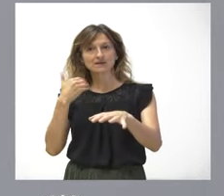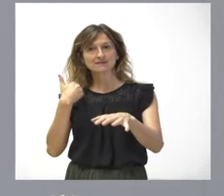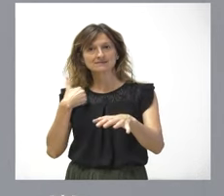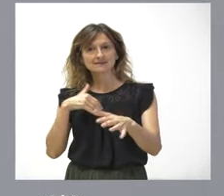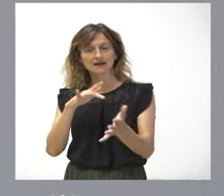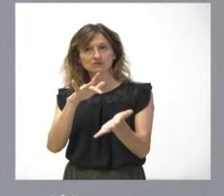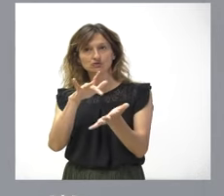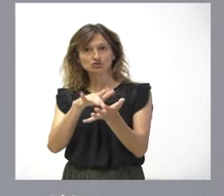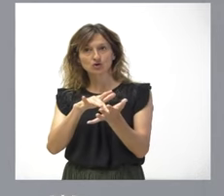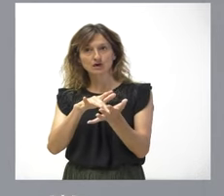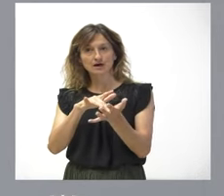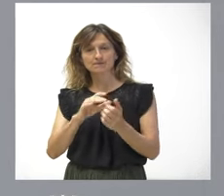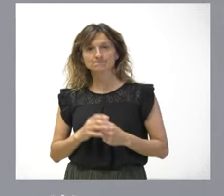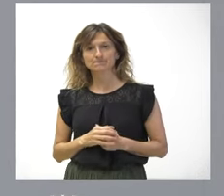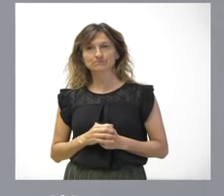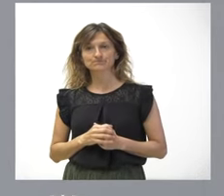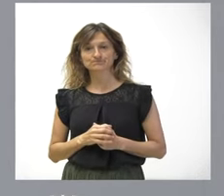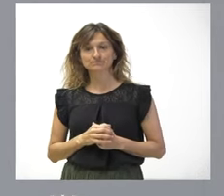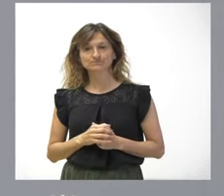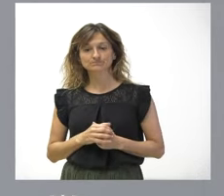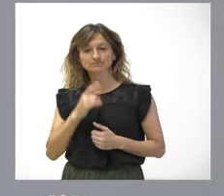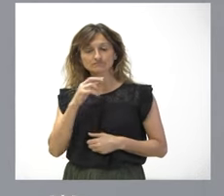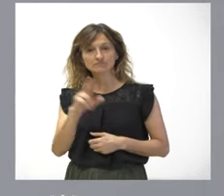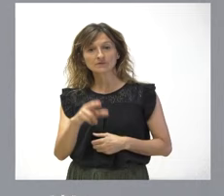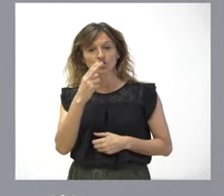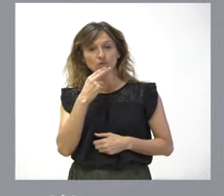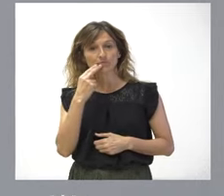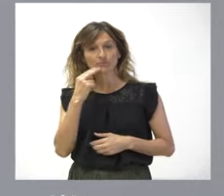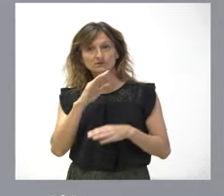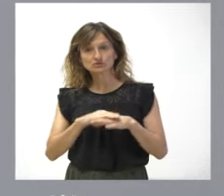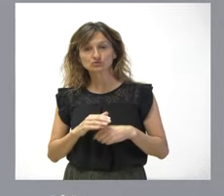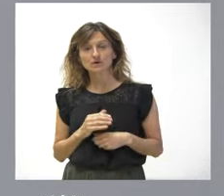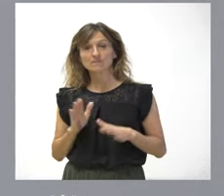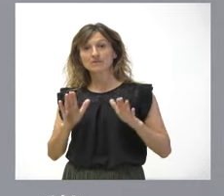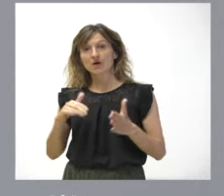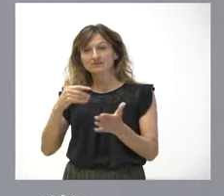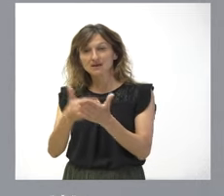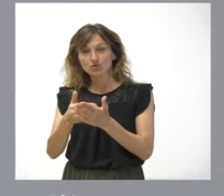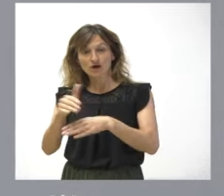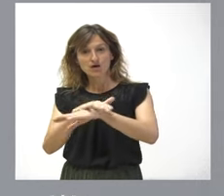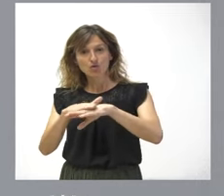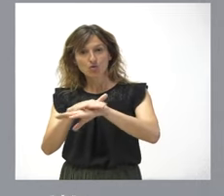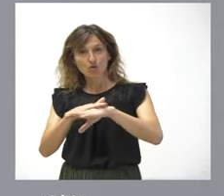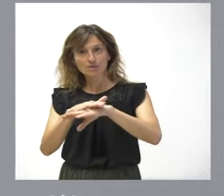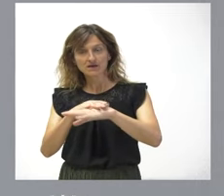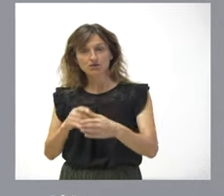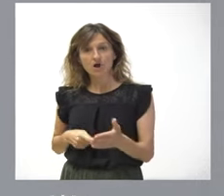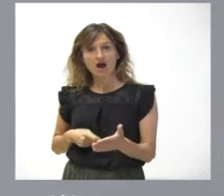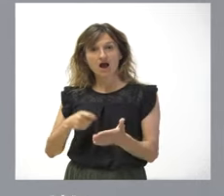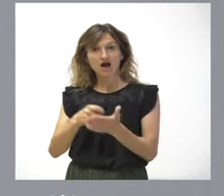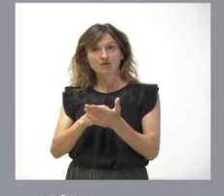tanto incurriendo en el coste que nos habíamos comprometido pero a día de hoy el gobierno no Está realizando ninguna aportación